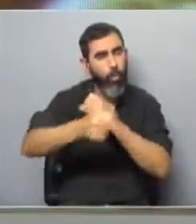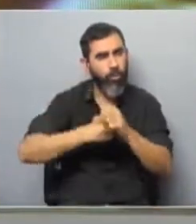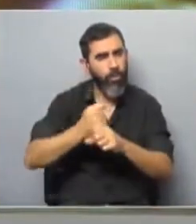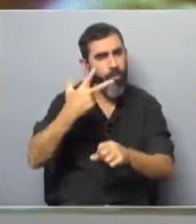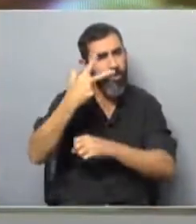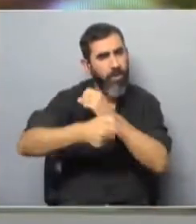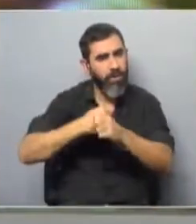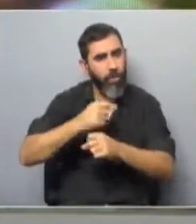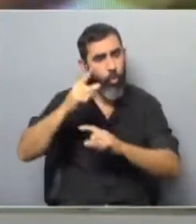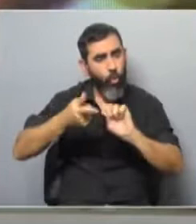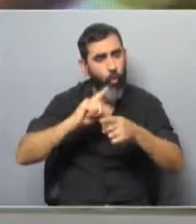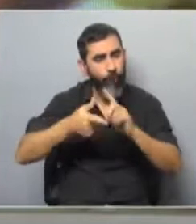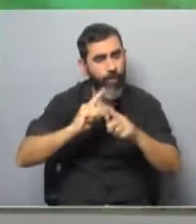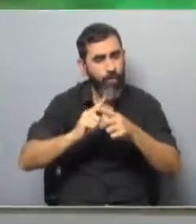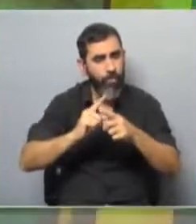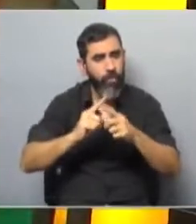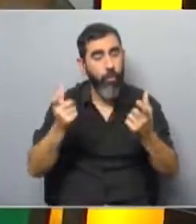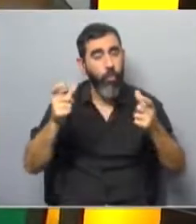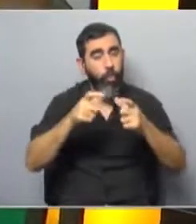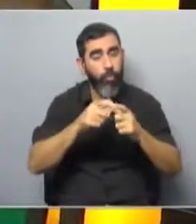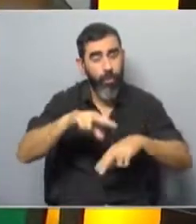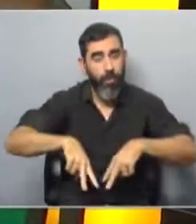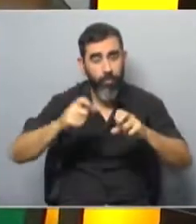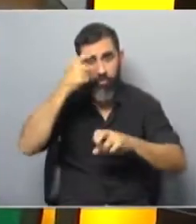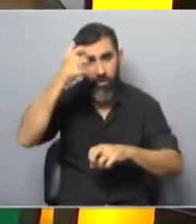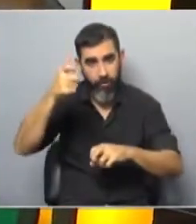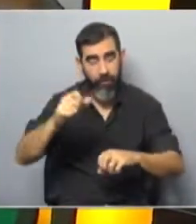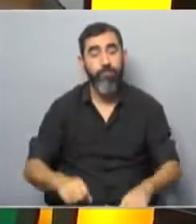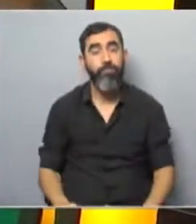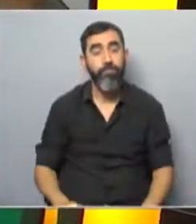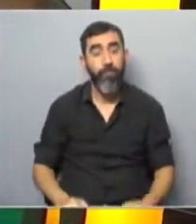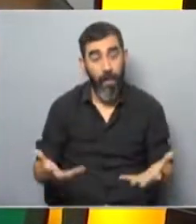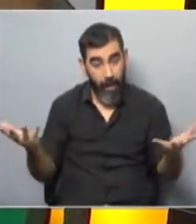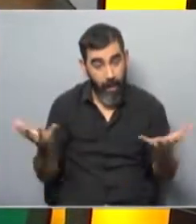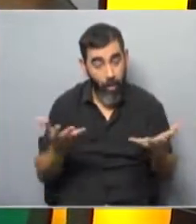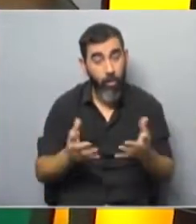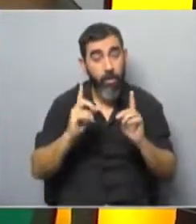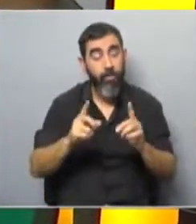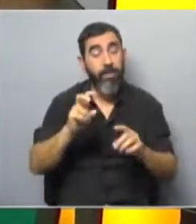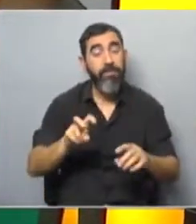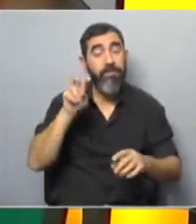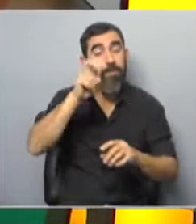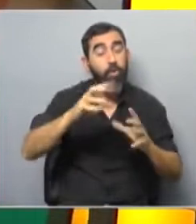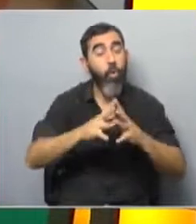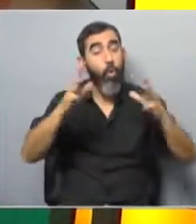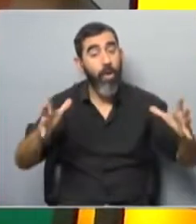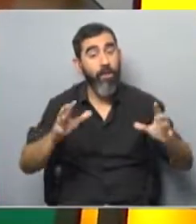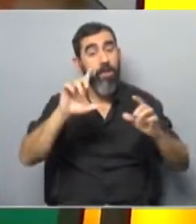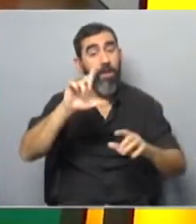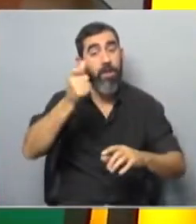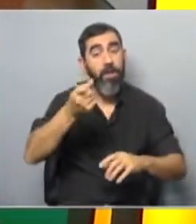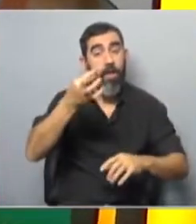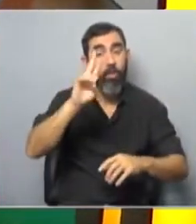con un convenio en conjunto con la Comisión Sectorial de Investigación Científica, y actualmente estamos trabajando con Salto Grande en conjunto con LATU,